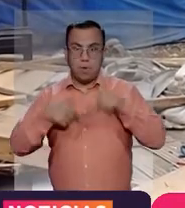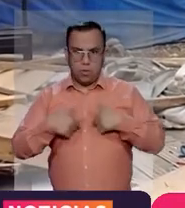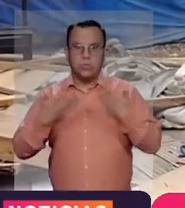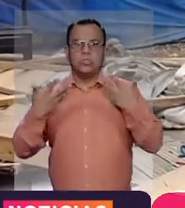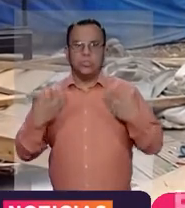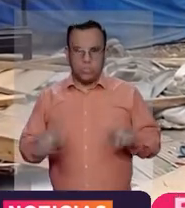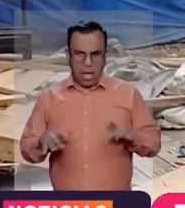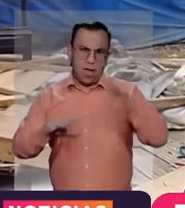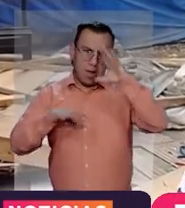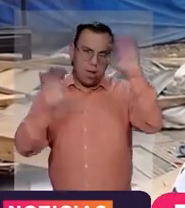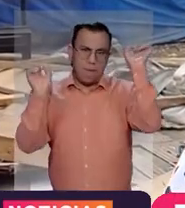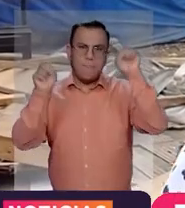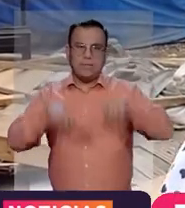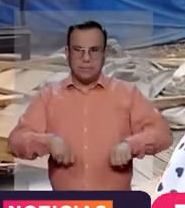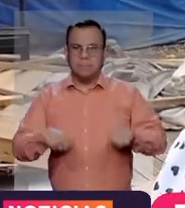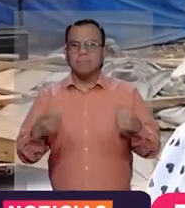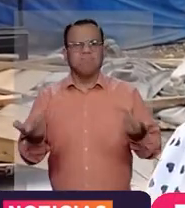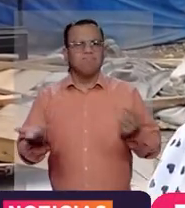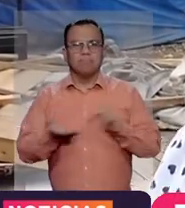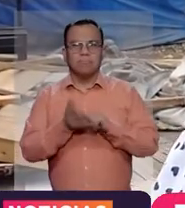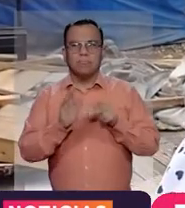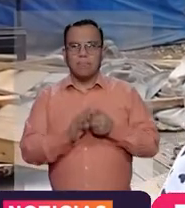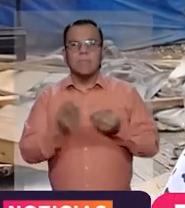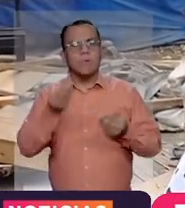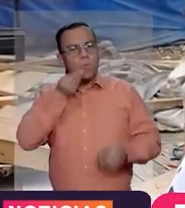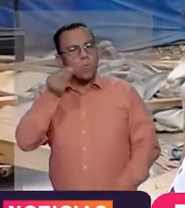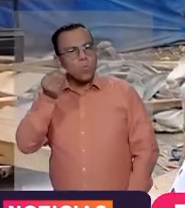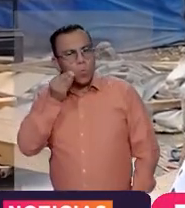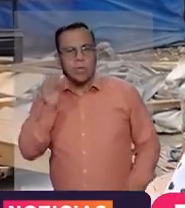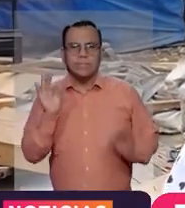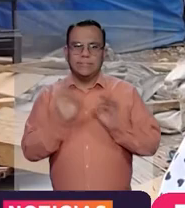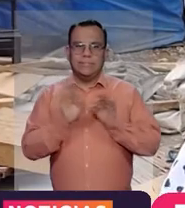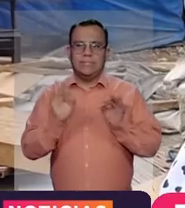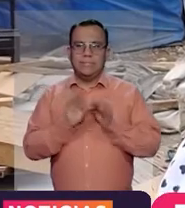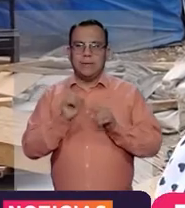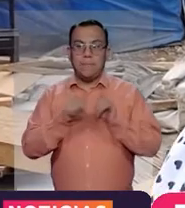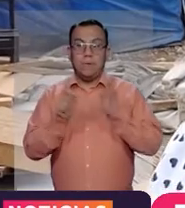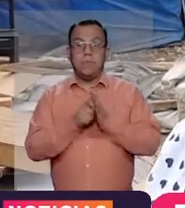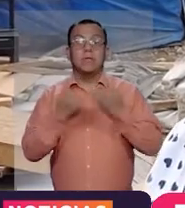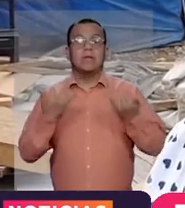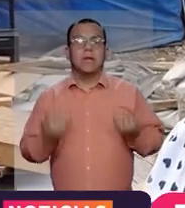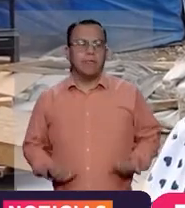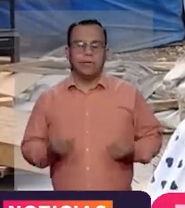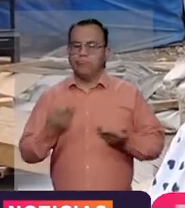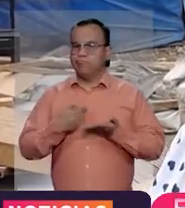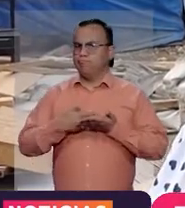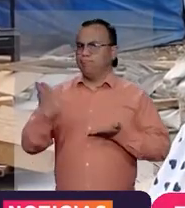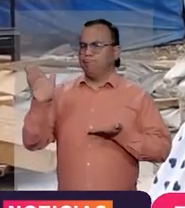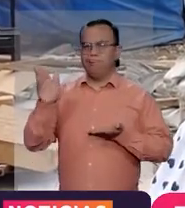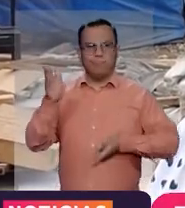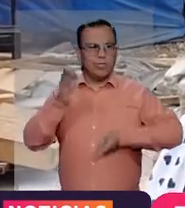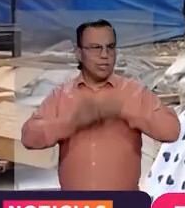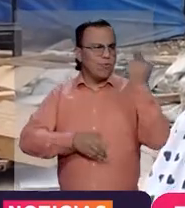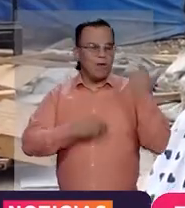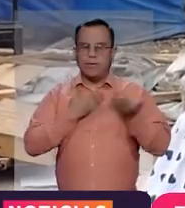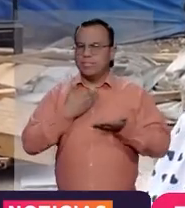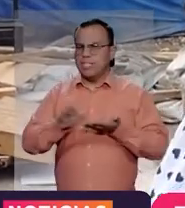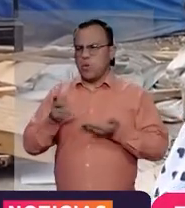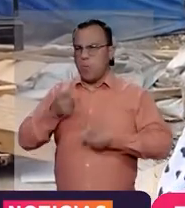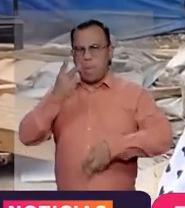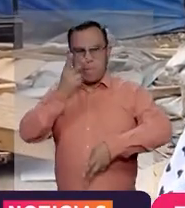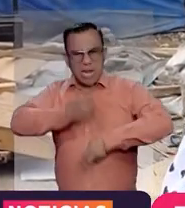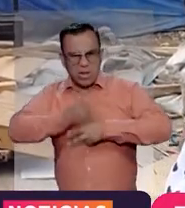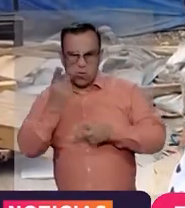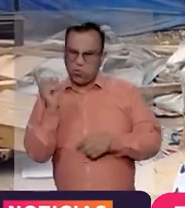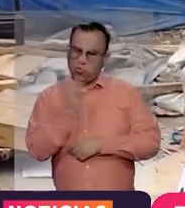tengo la capacidad de hacerme un localcito, así sea pequeño. Pero eso que vengan y lo saquen a uno así como